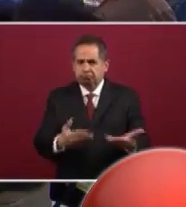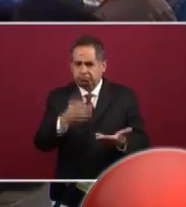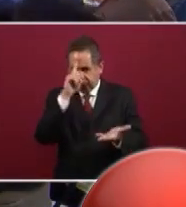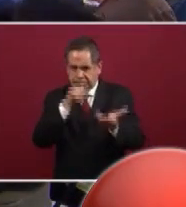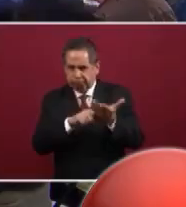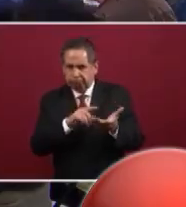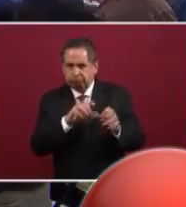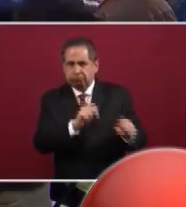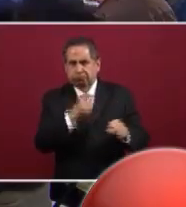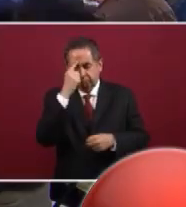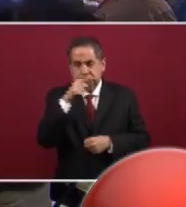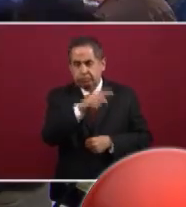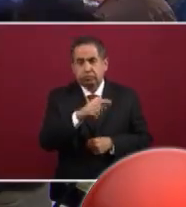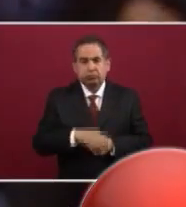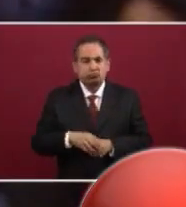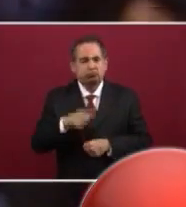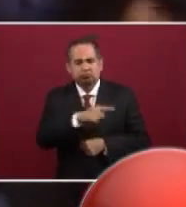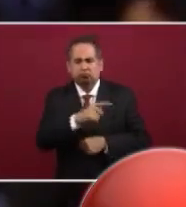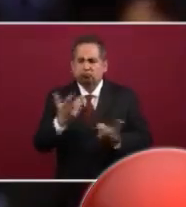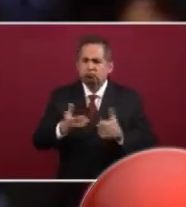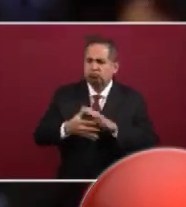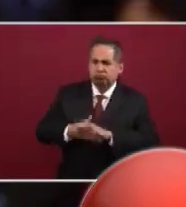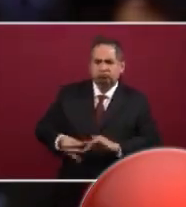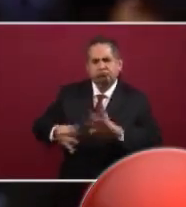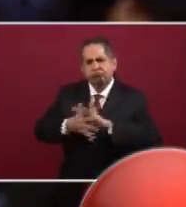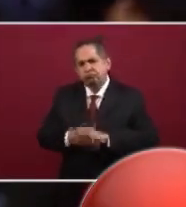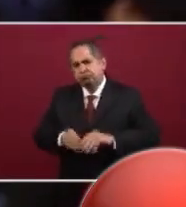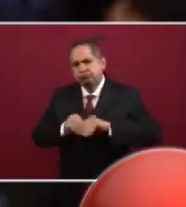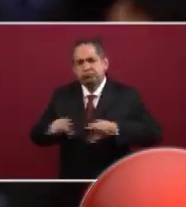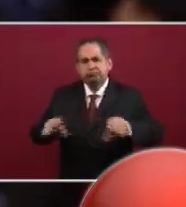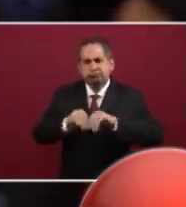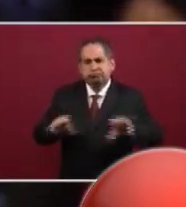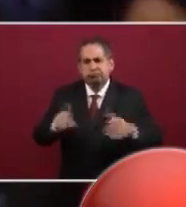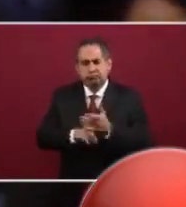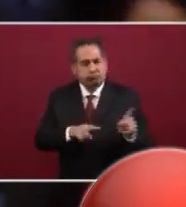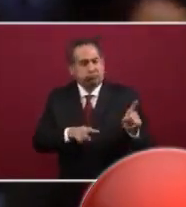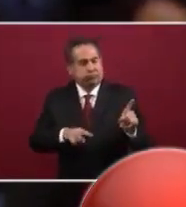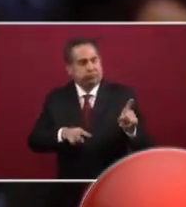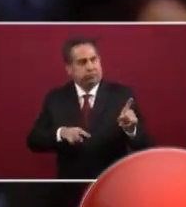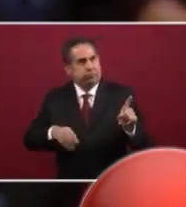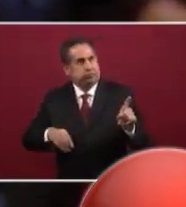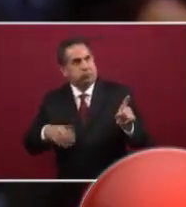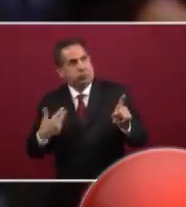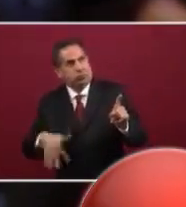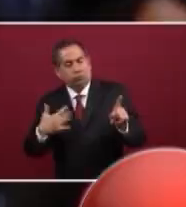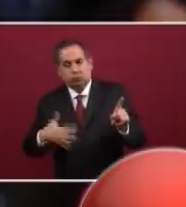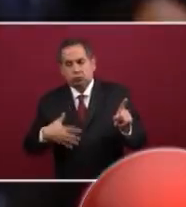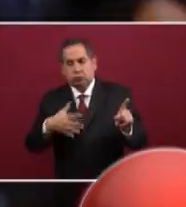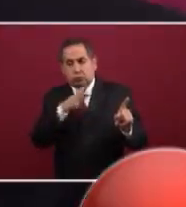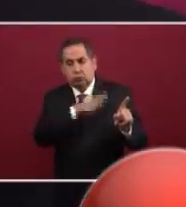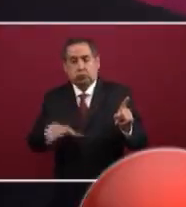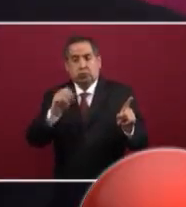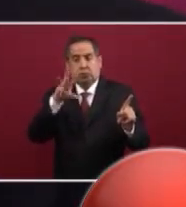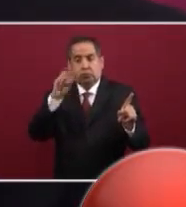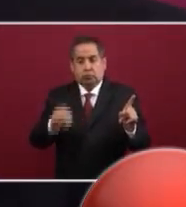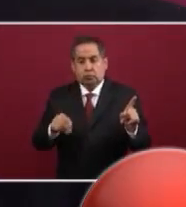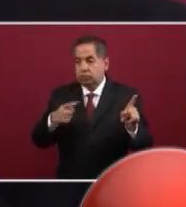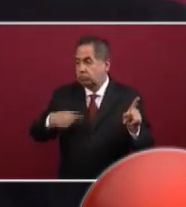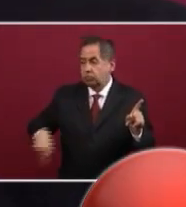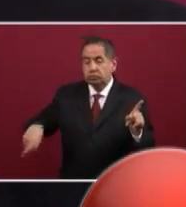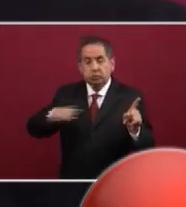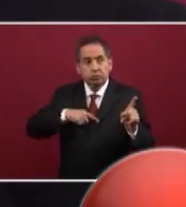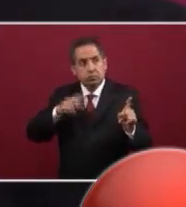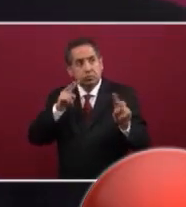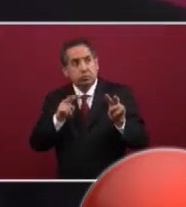La esperanza que usted ha construido es su culpa, presidente, porque es la primera vez que un